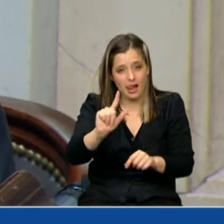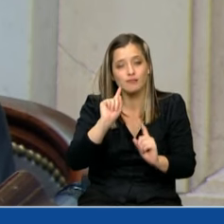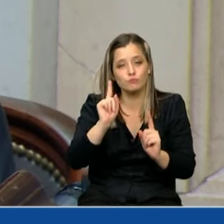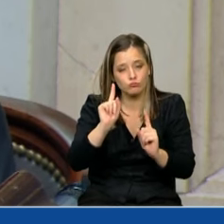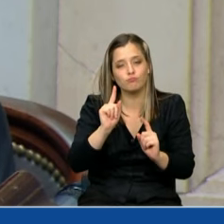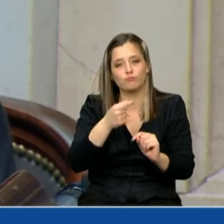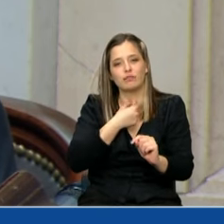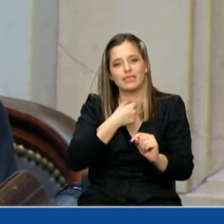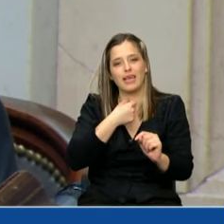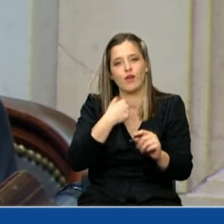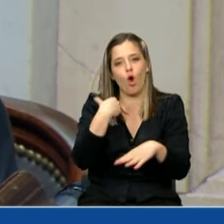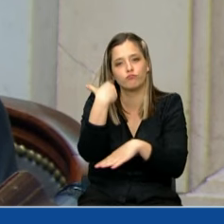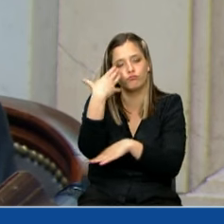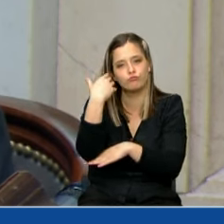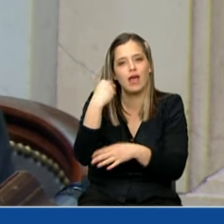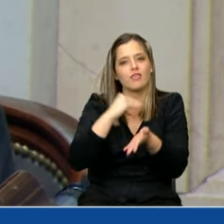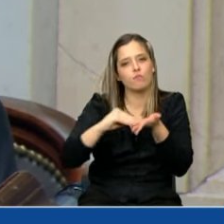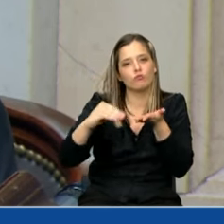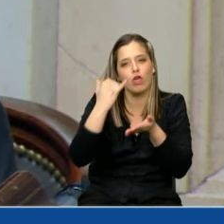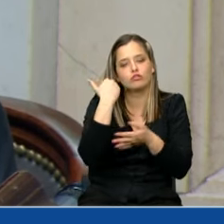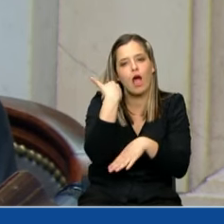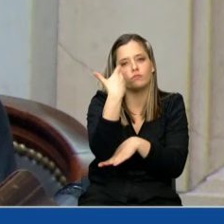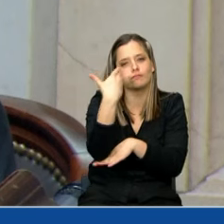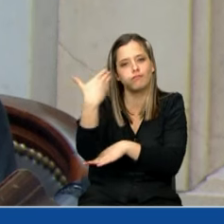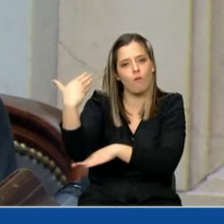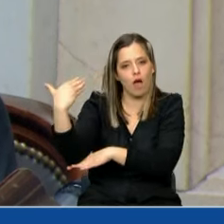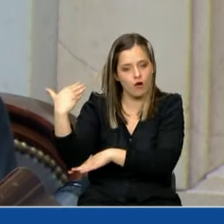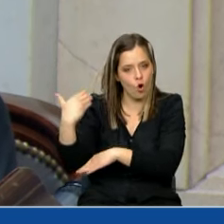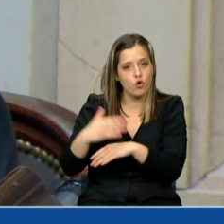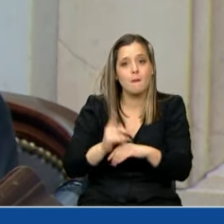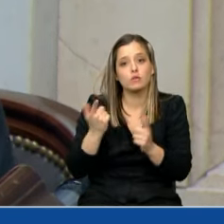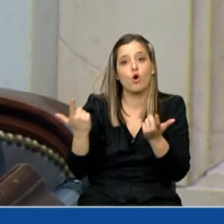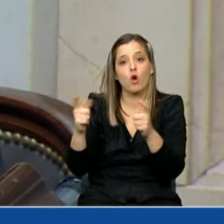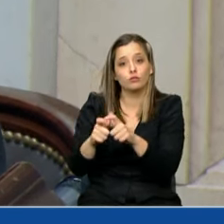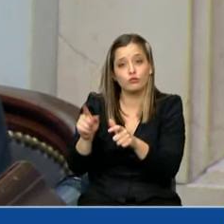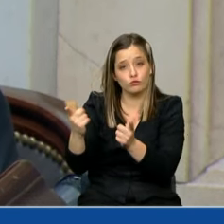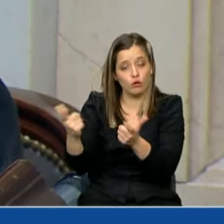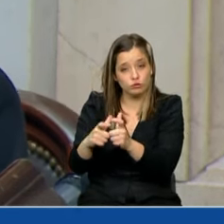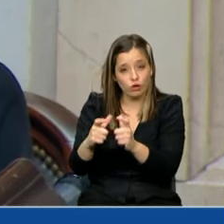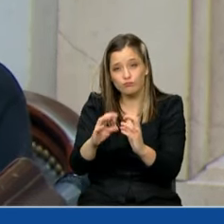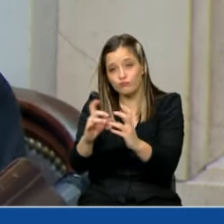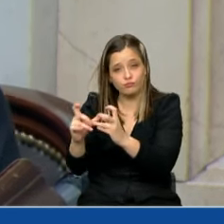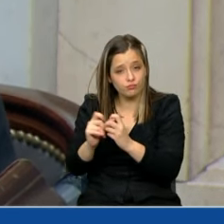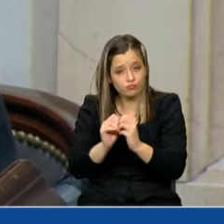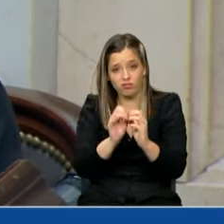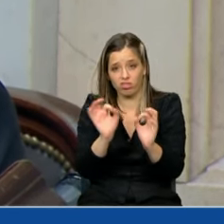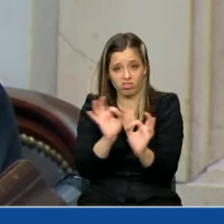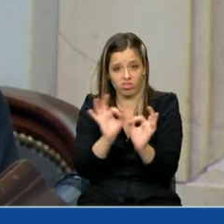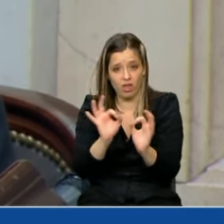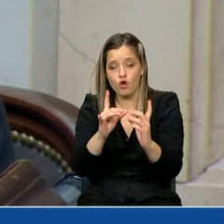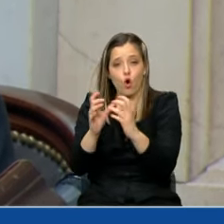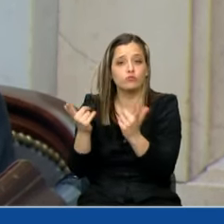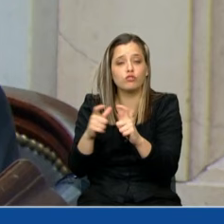muchos de de los diputados que hablaron que en la comisión no se dio tratamiento en la comisión de energía no se dio